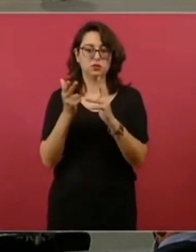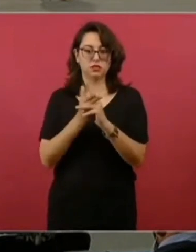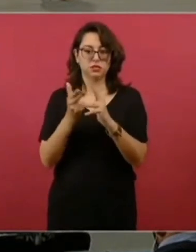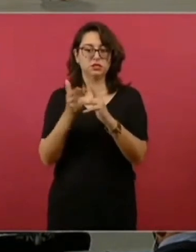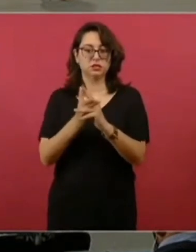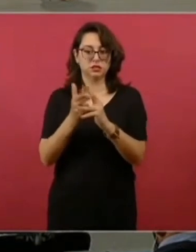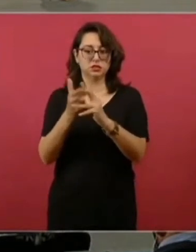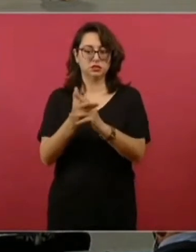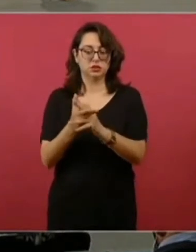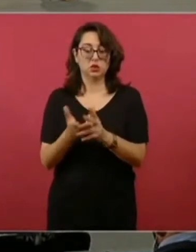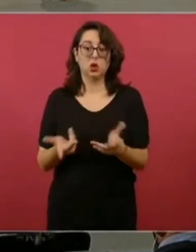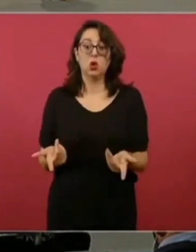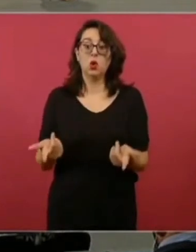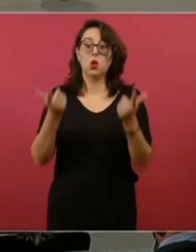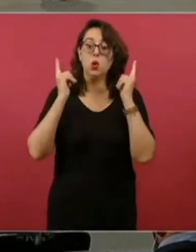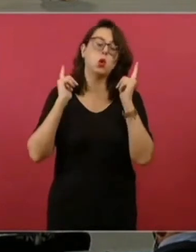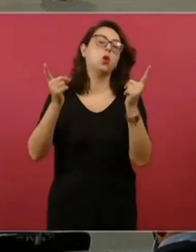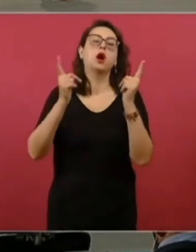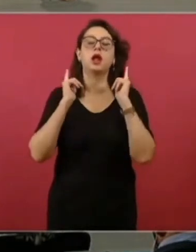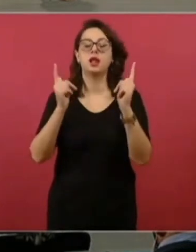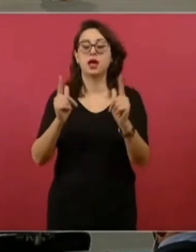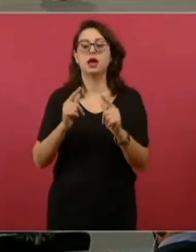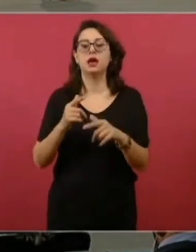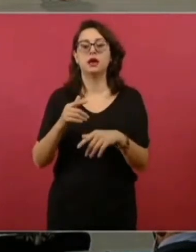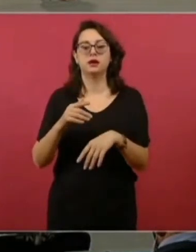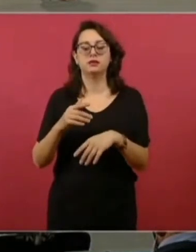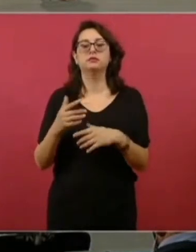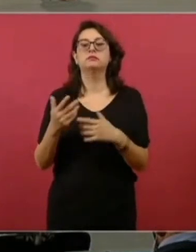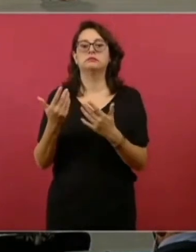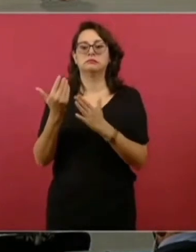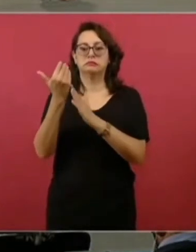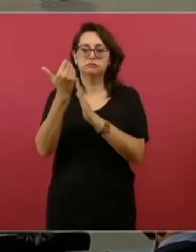Y espero que sea más. Claro,